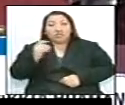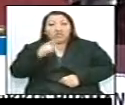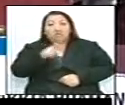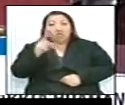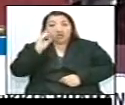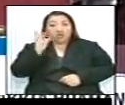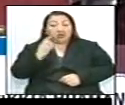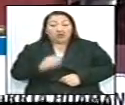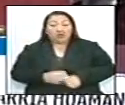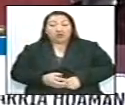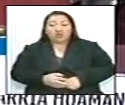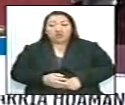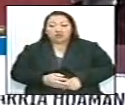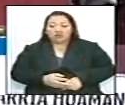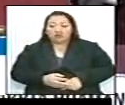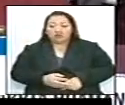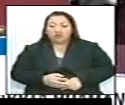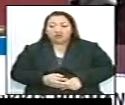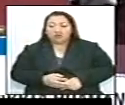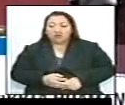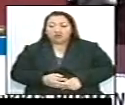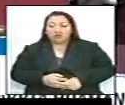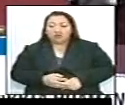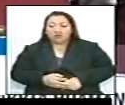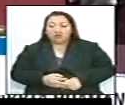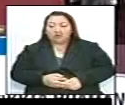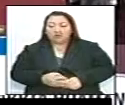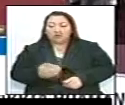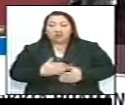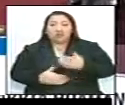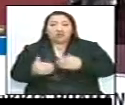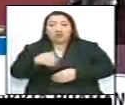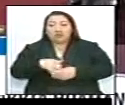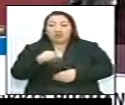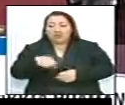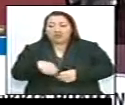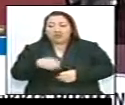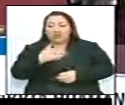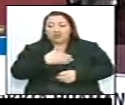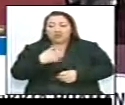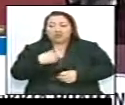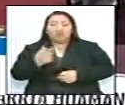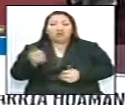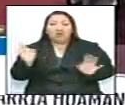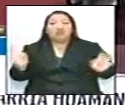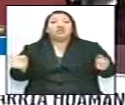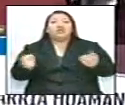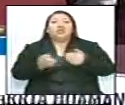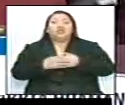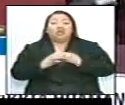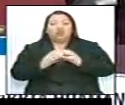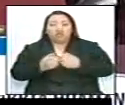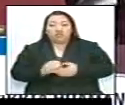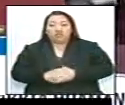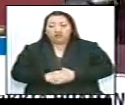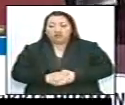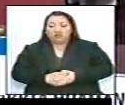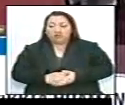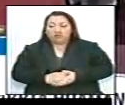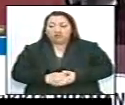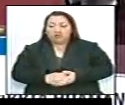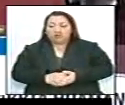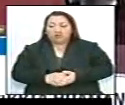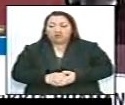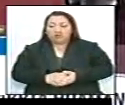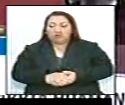da, digamos, el adentro de elecciones acá, el presidente va a disolver el Congreso, porque